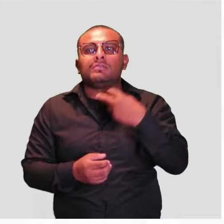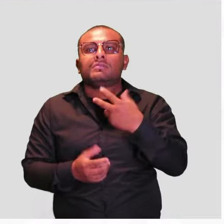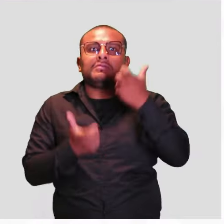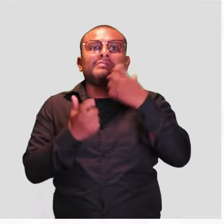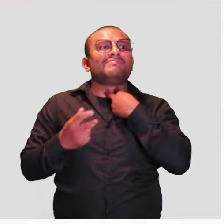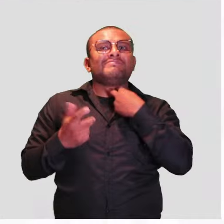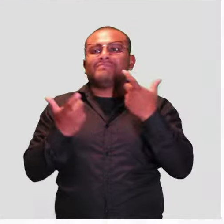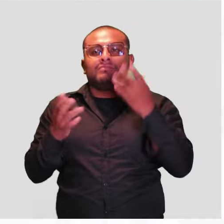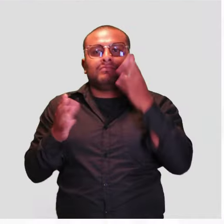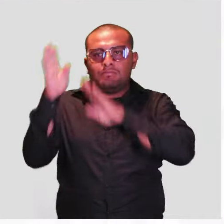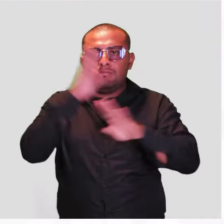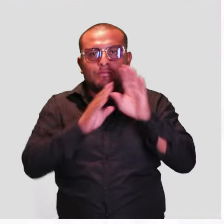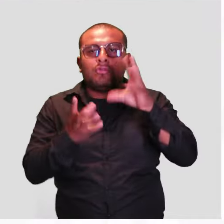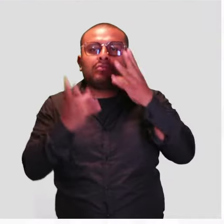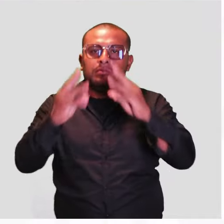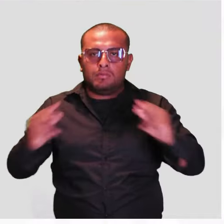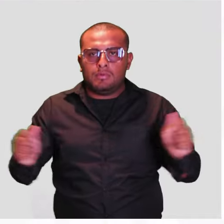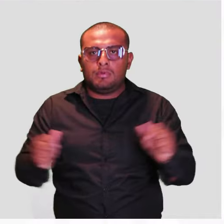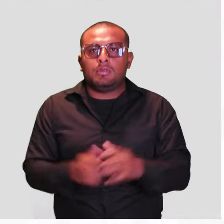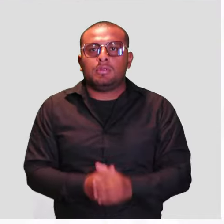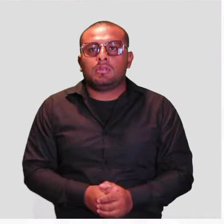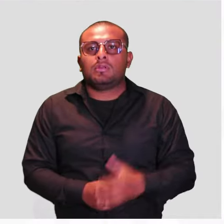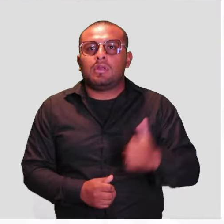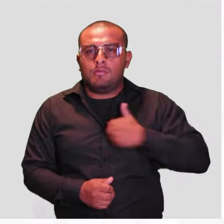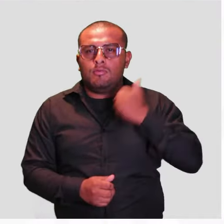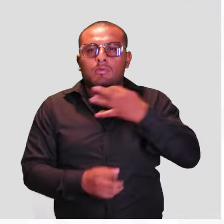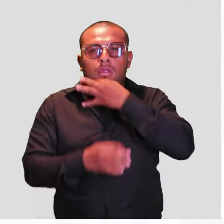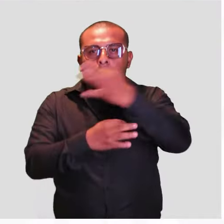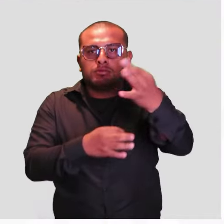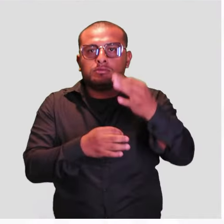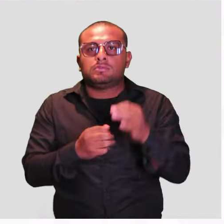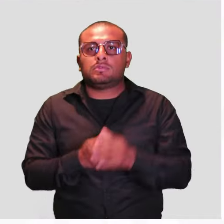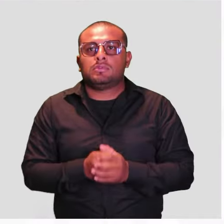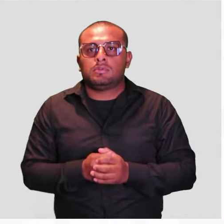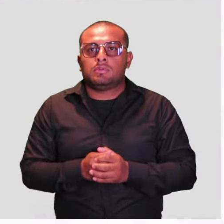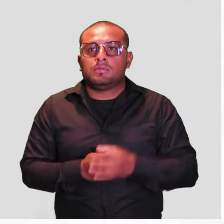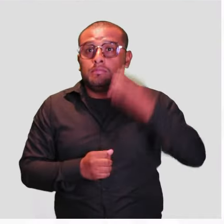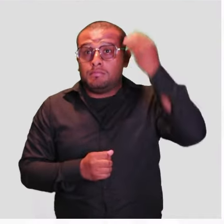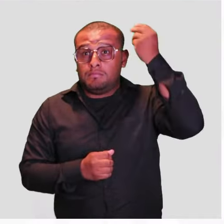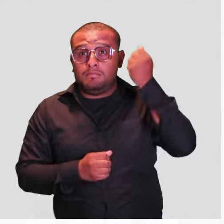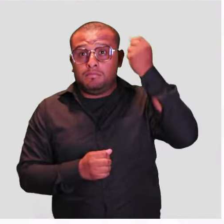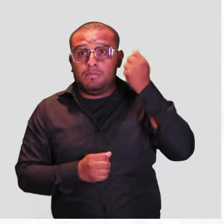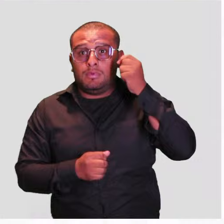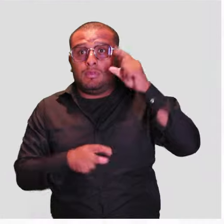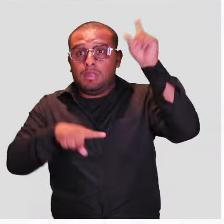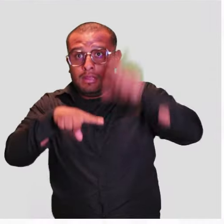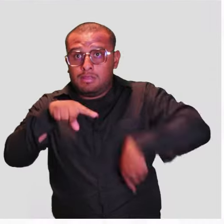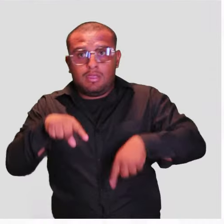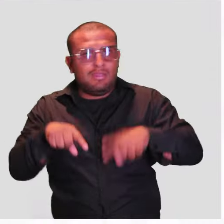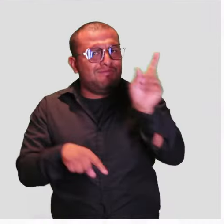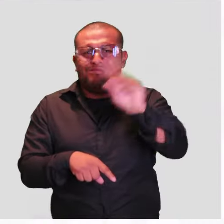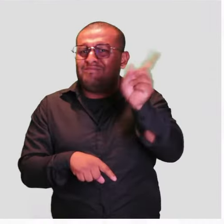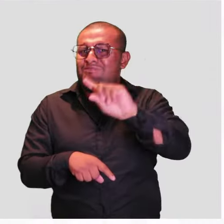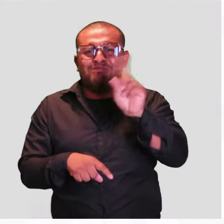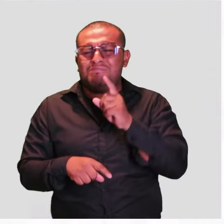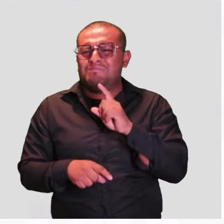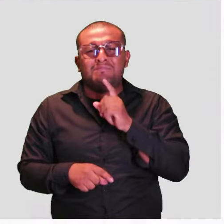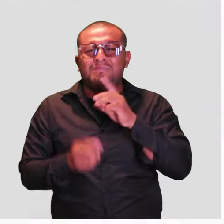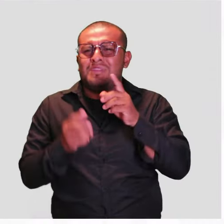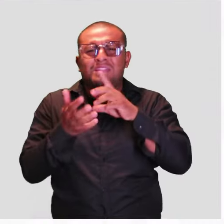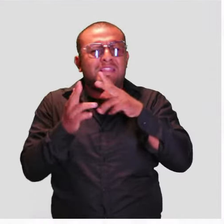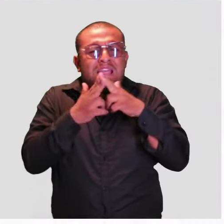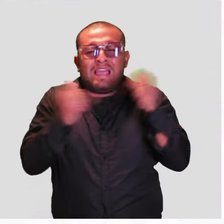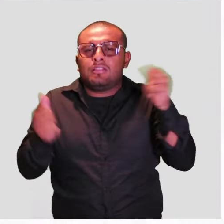decirles que no les mientan, la pensión es su derecho y esa nada ni nadie se las va a quitar. Vamos por más herramientas